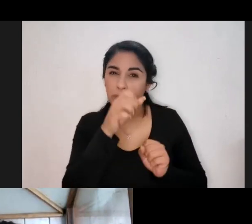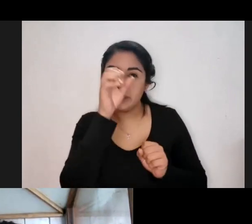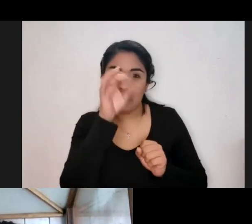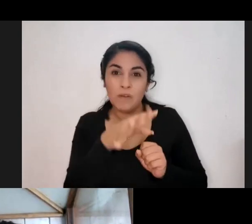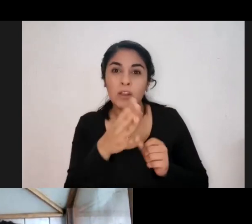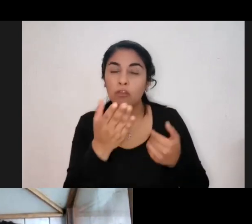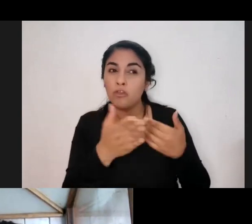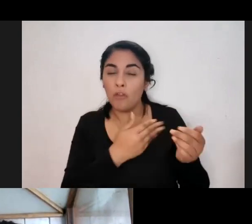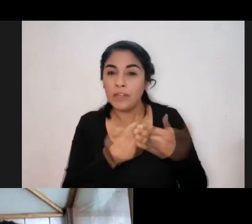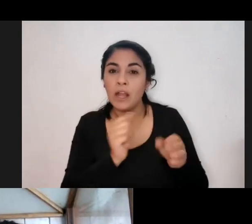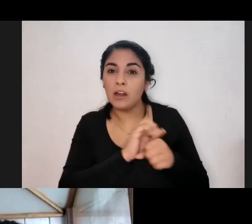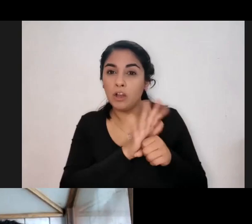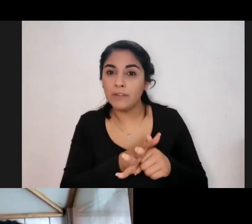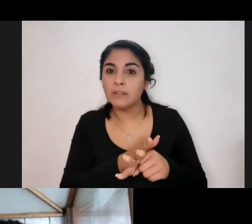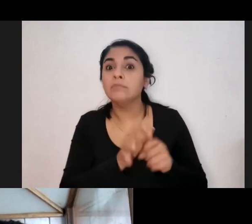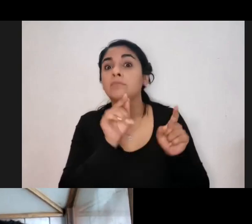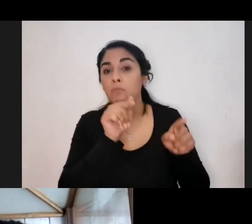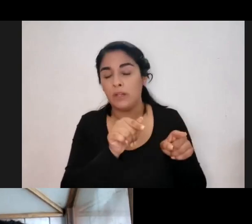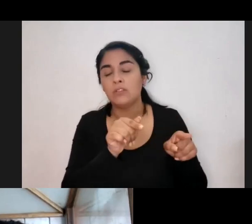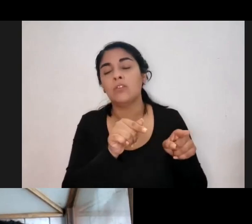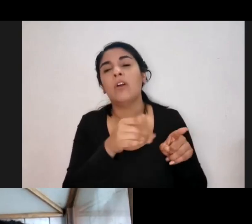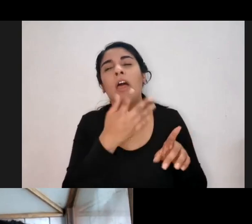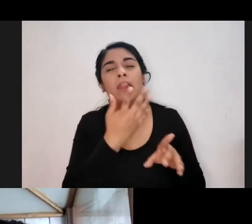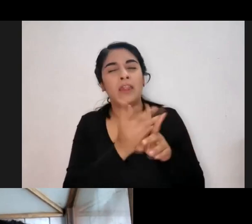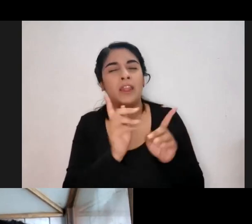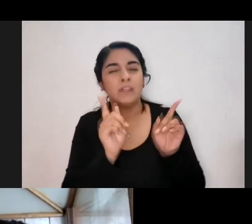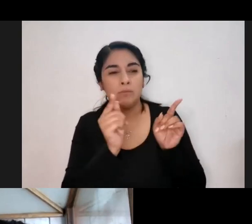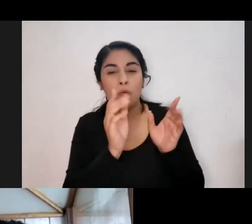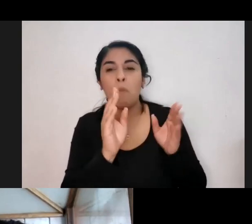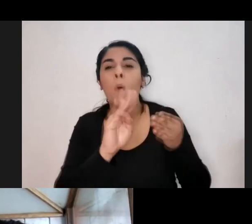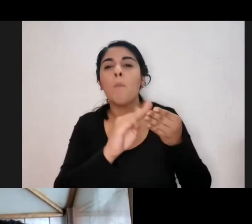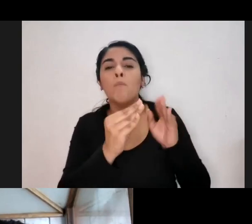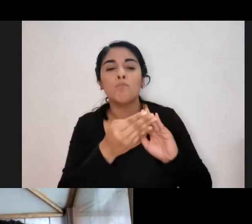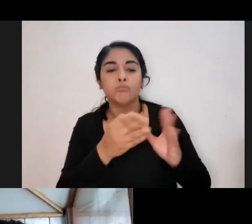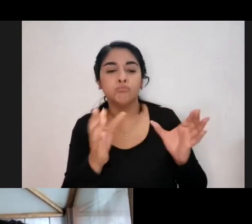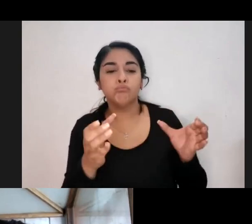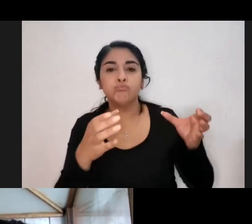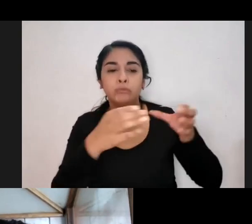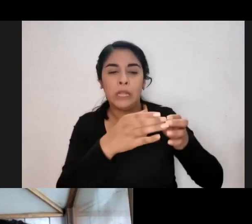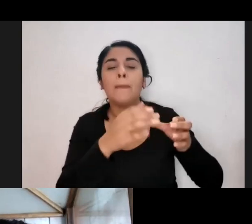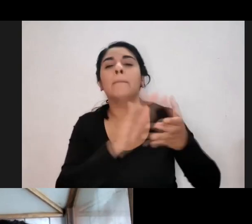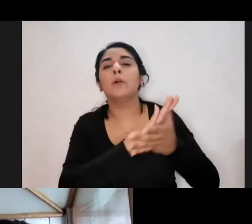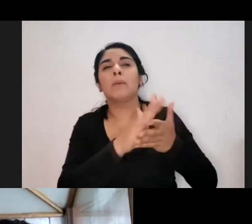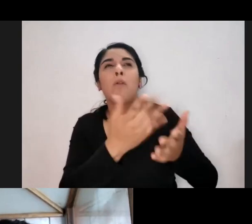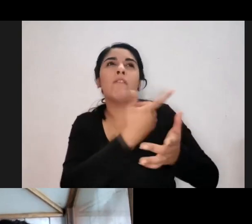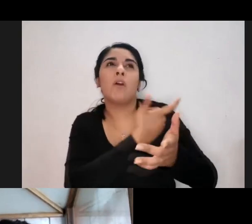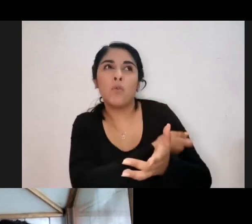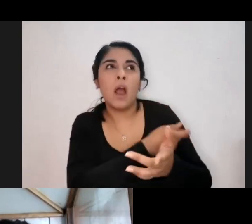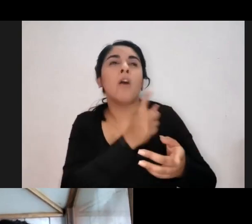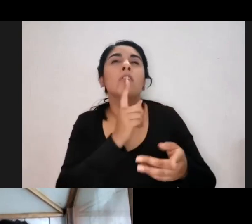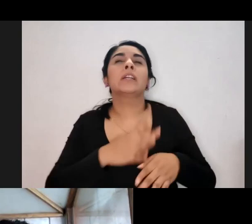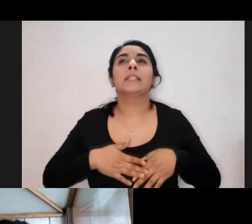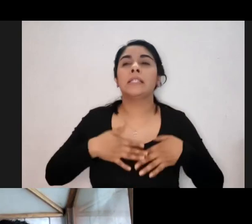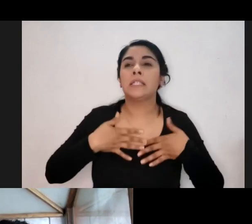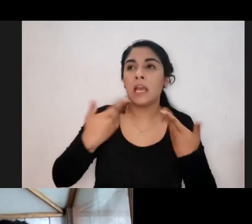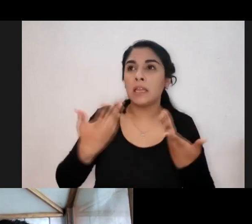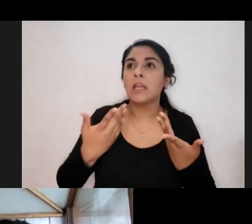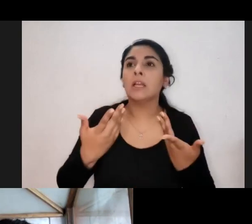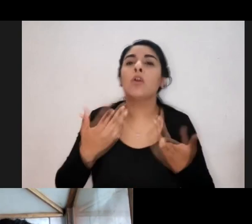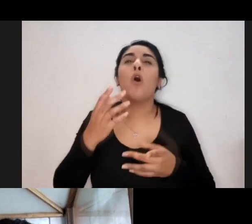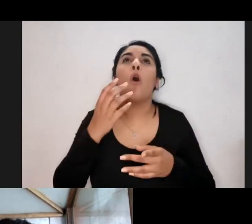eso el seguimiento tiene que ser bien acotado a poblaciones, ¿cierto? Como vacunados con síntomas, ¿cierto? O vacunados que llegan a la